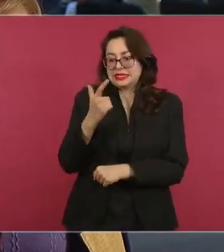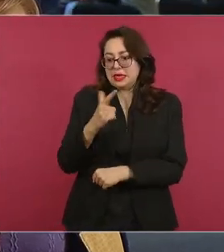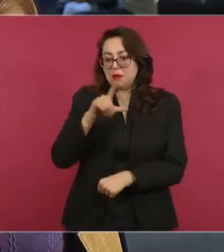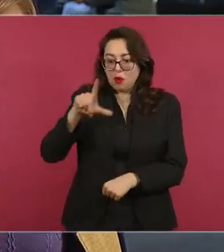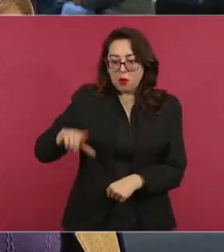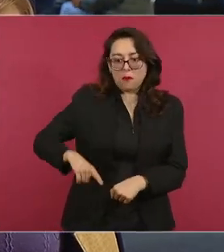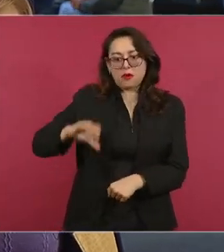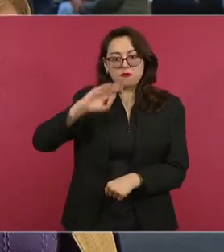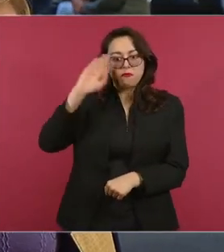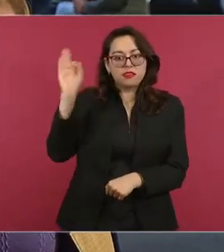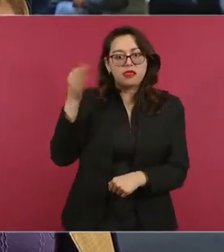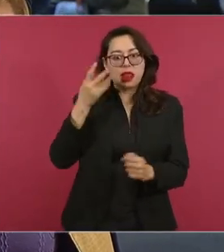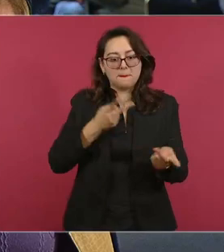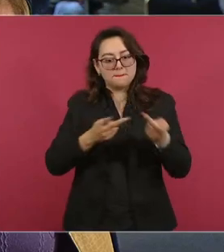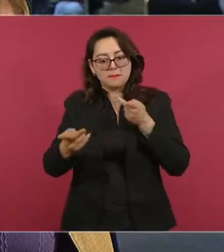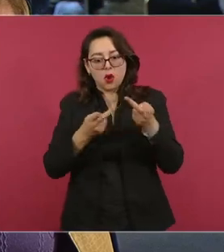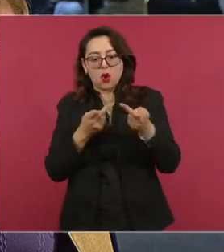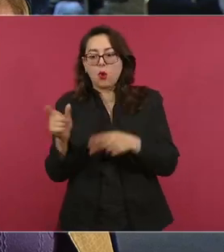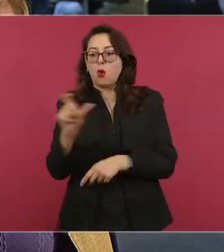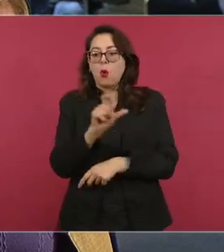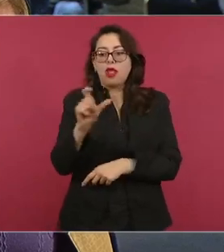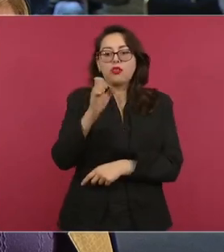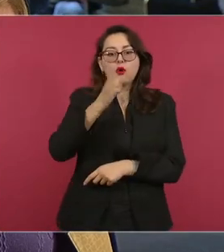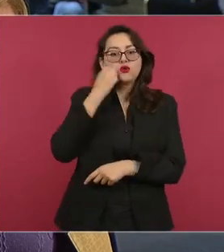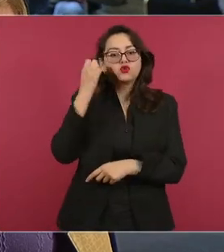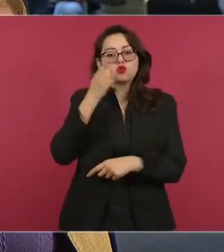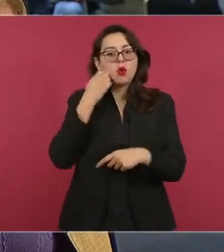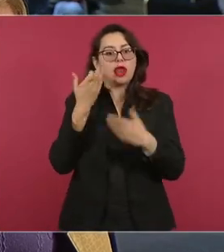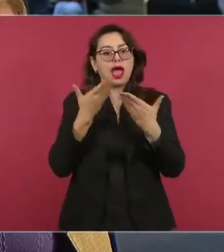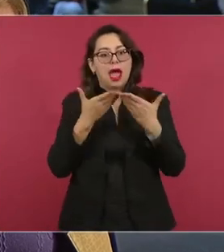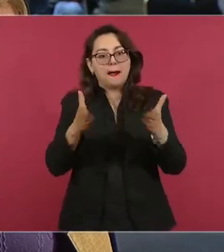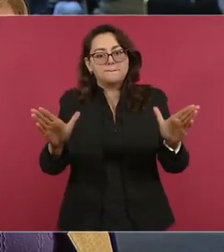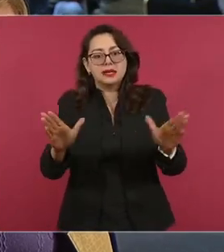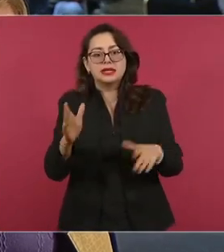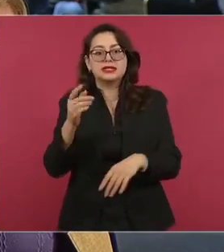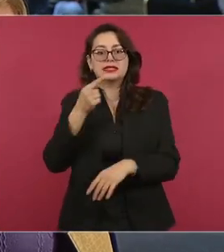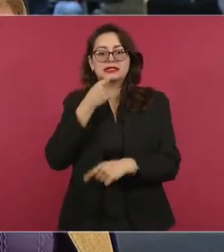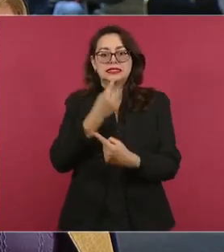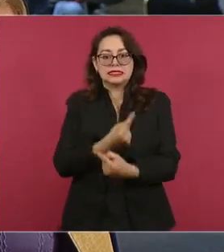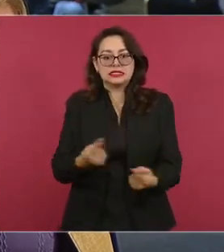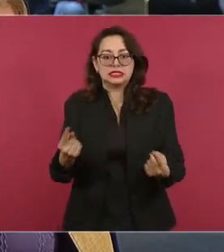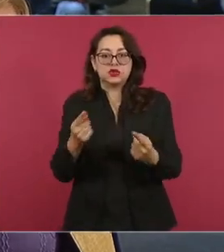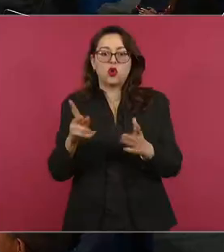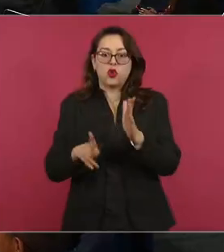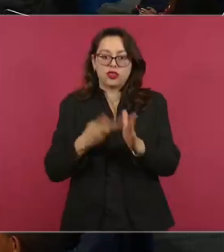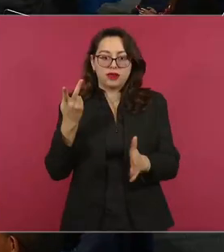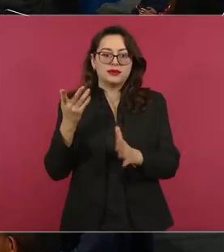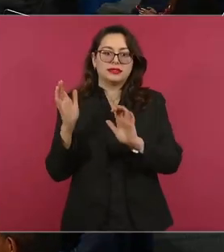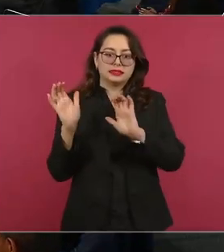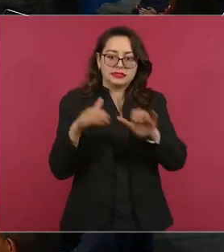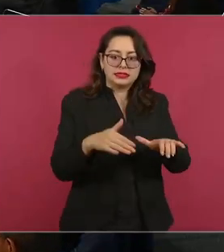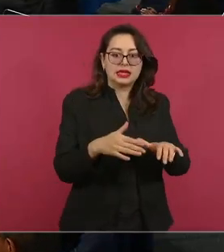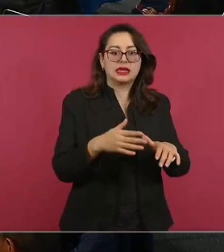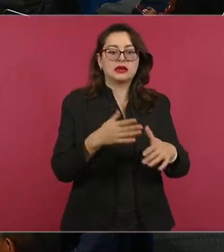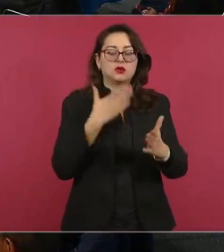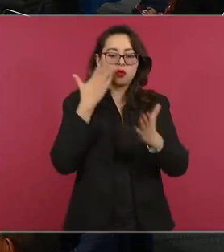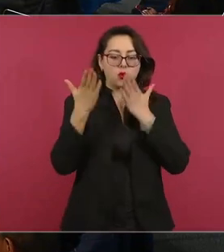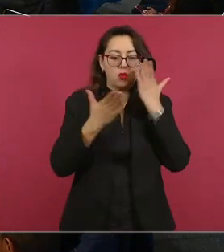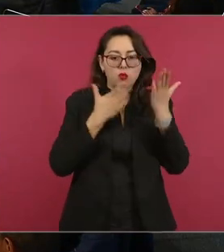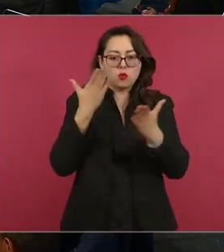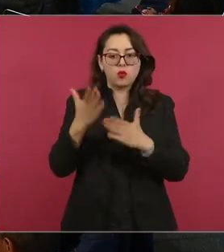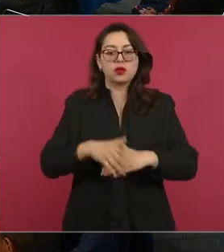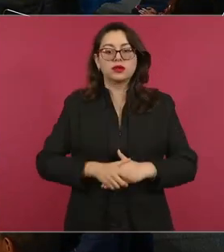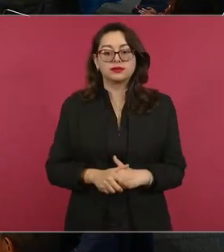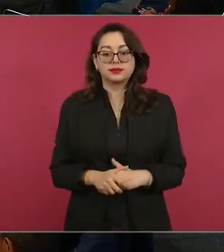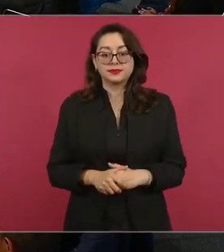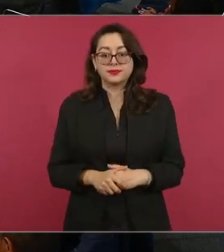federal, tengan un plan para que no haya retraso escolar. Y tengo una última nada más. Sí, ya gracias. Estamos trabajando en eso.